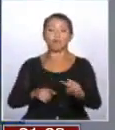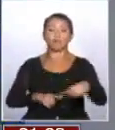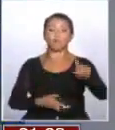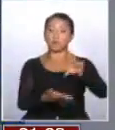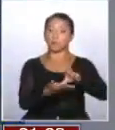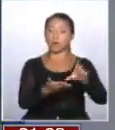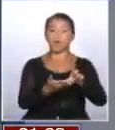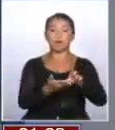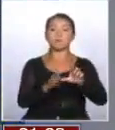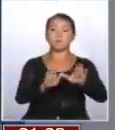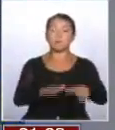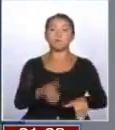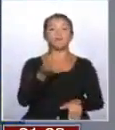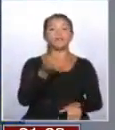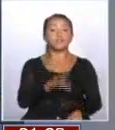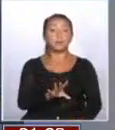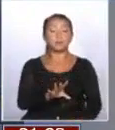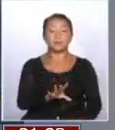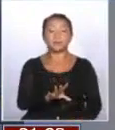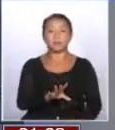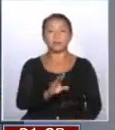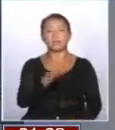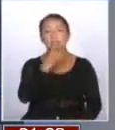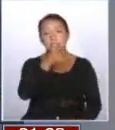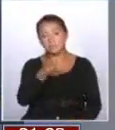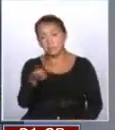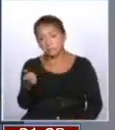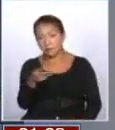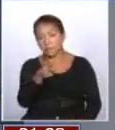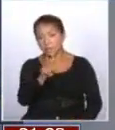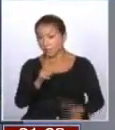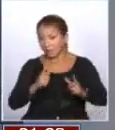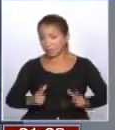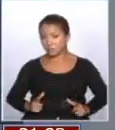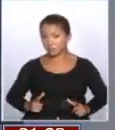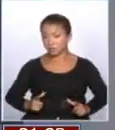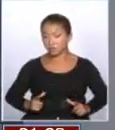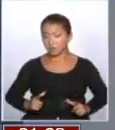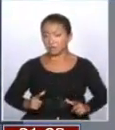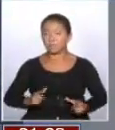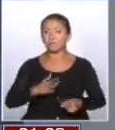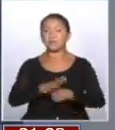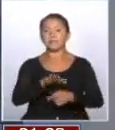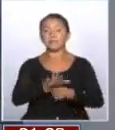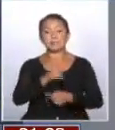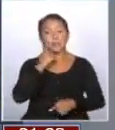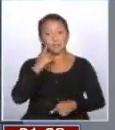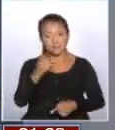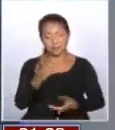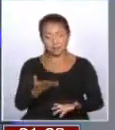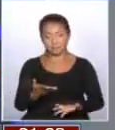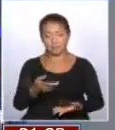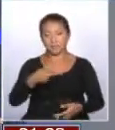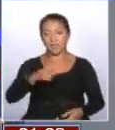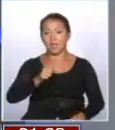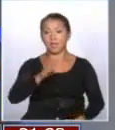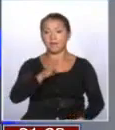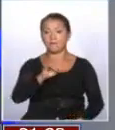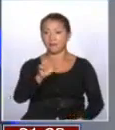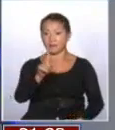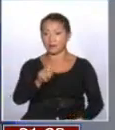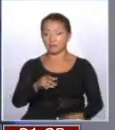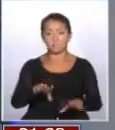tendrían exactamente solo 3 semanas de vacaciones, es decir, 15 días hábiles. Por lo tanto, eso está